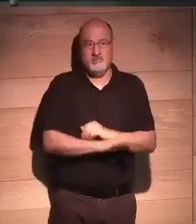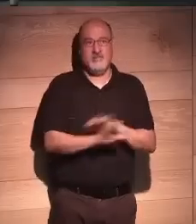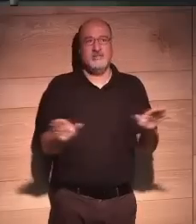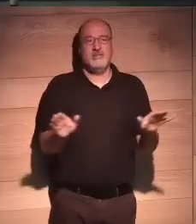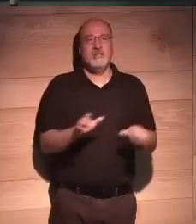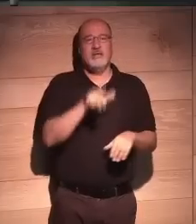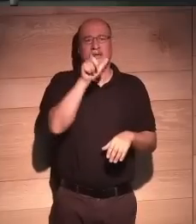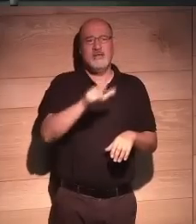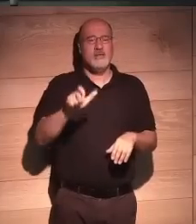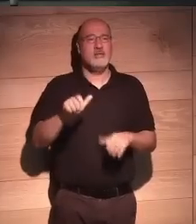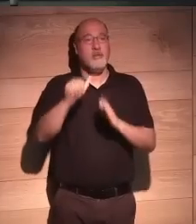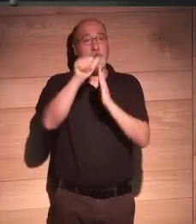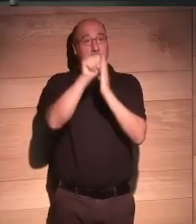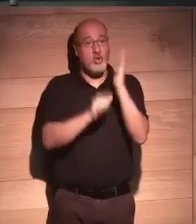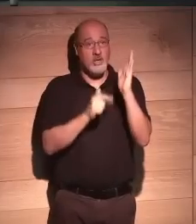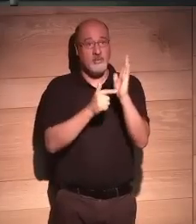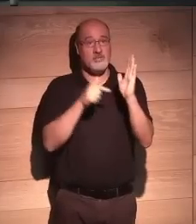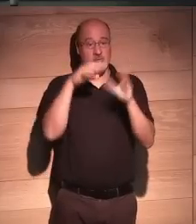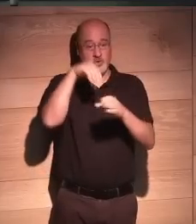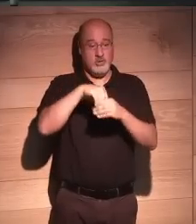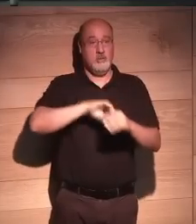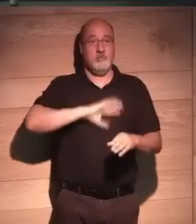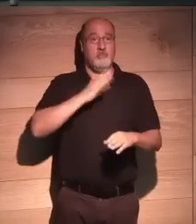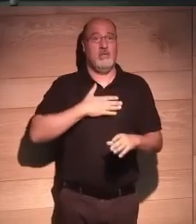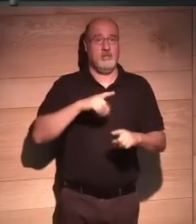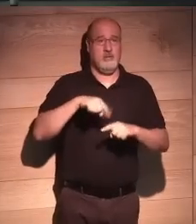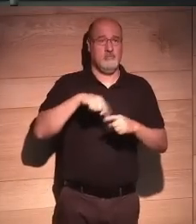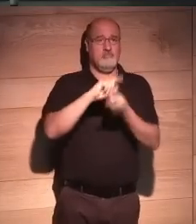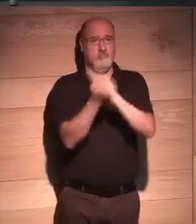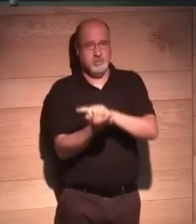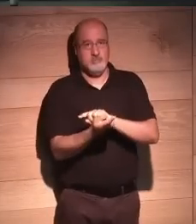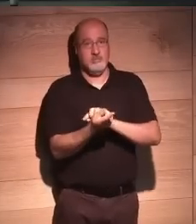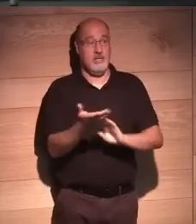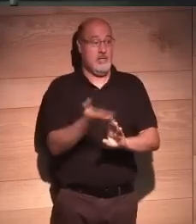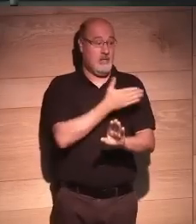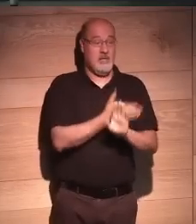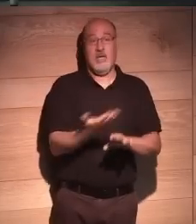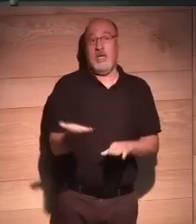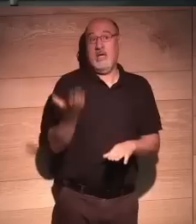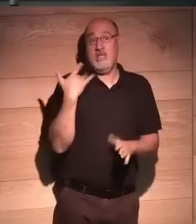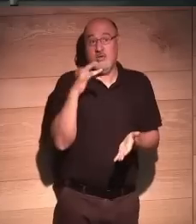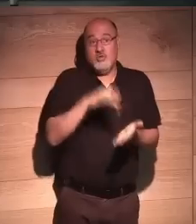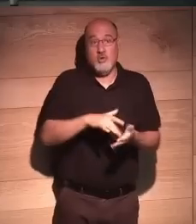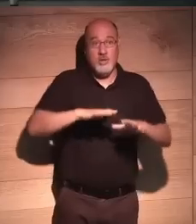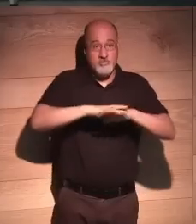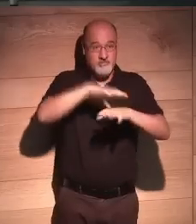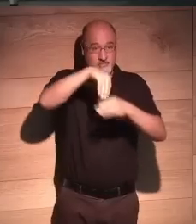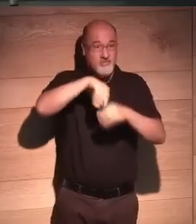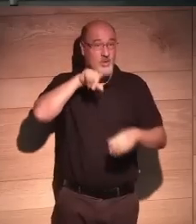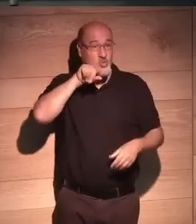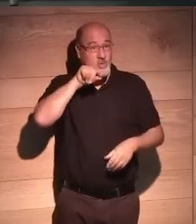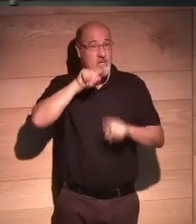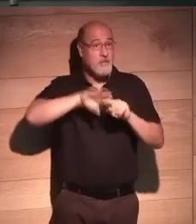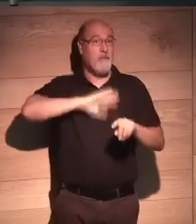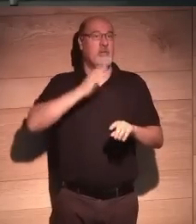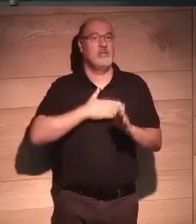pero hay programas que hoy cambian sus contenidos por lo que ha pasado en Twitter. Ahí yo quería ir ahí porque